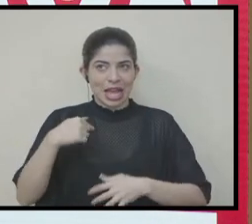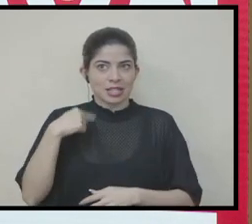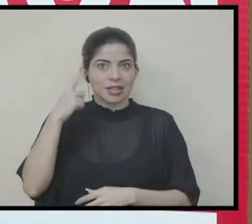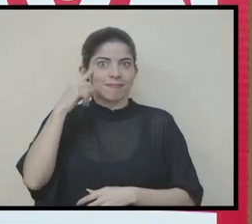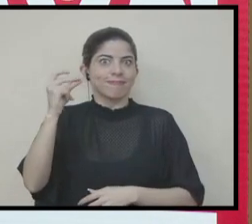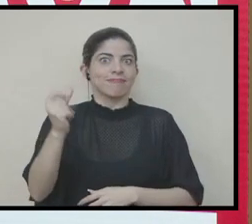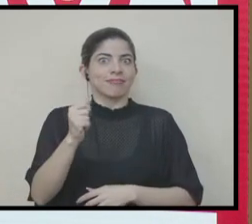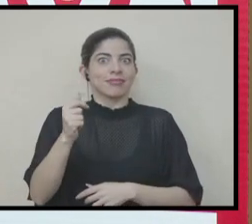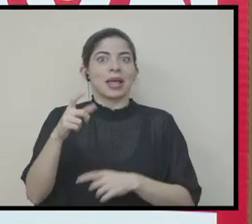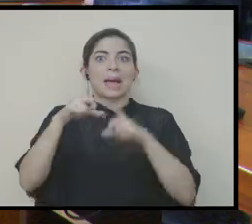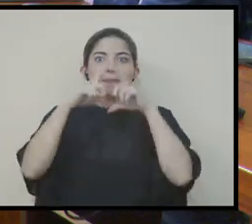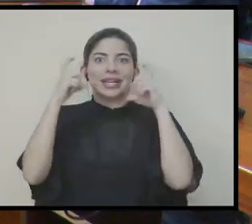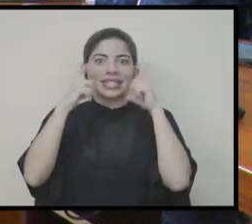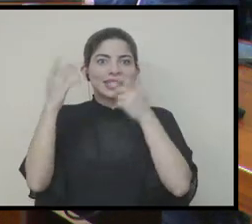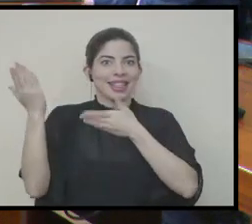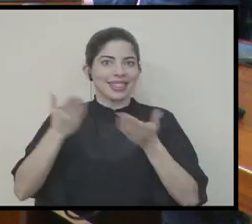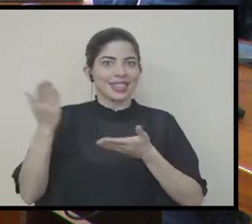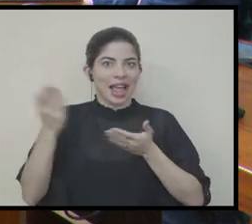la cosa es trayendo mascarillas.